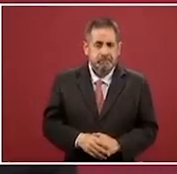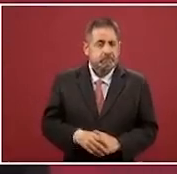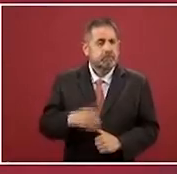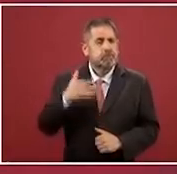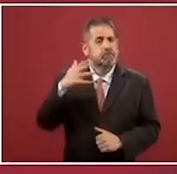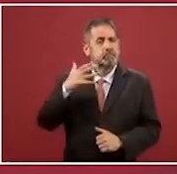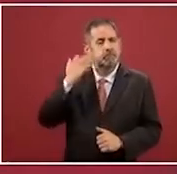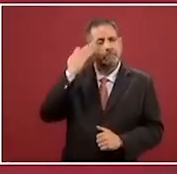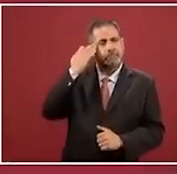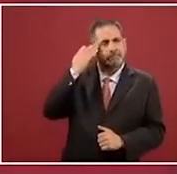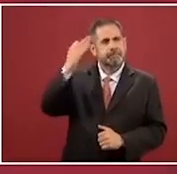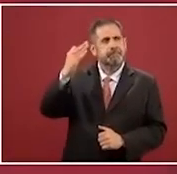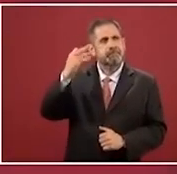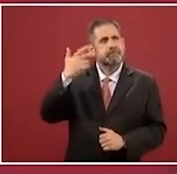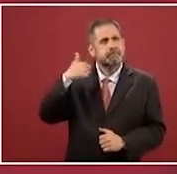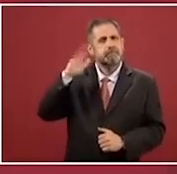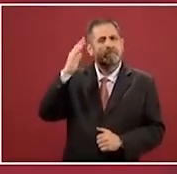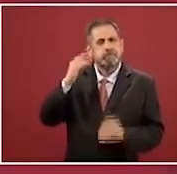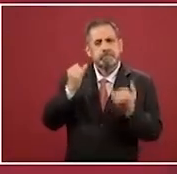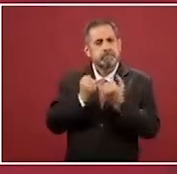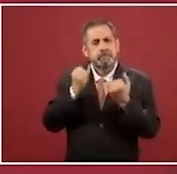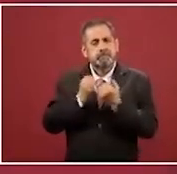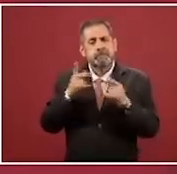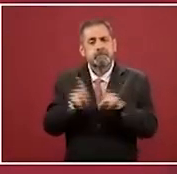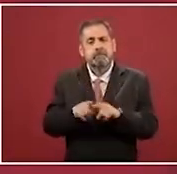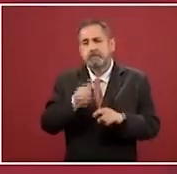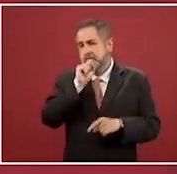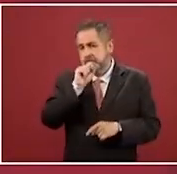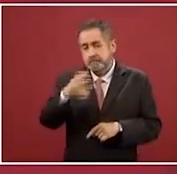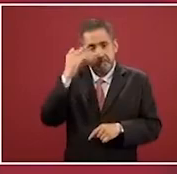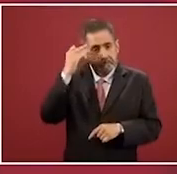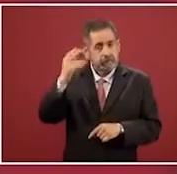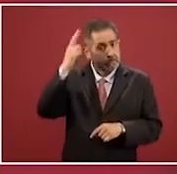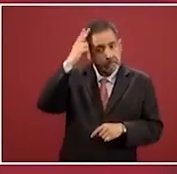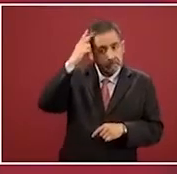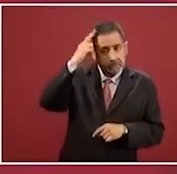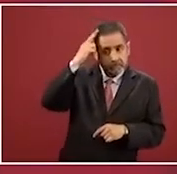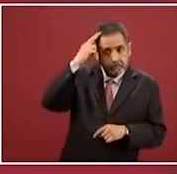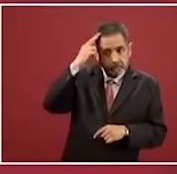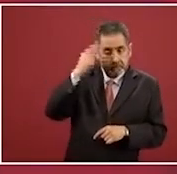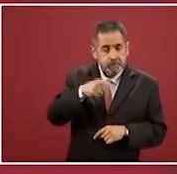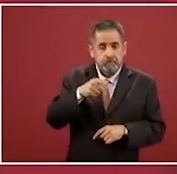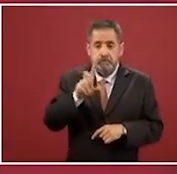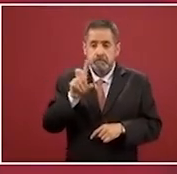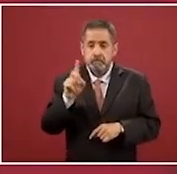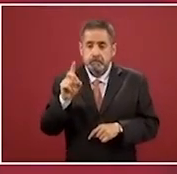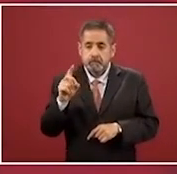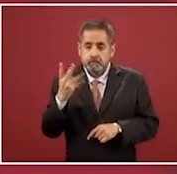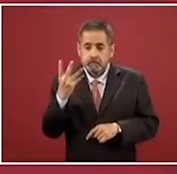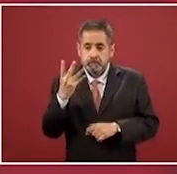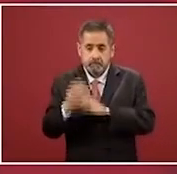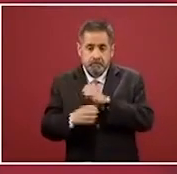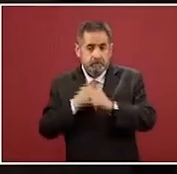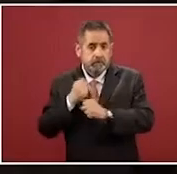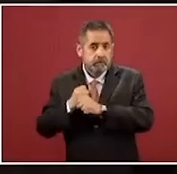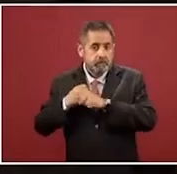época es también así? La de Porfirio Díaz. 34 años,